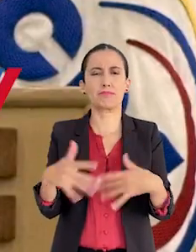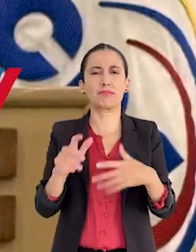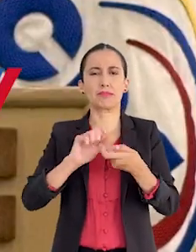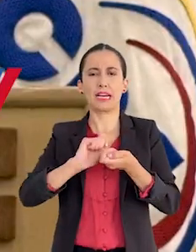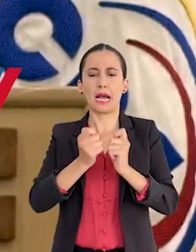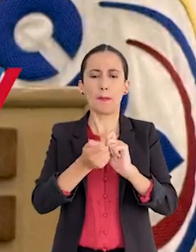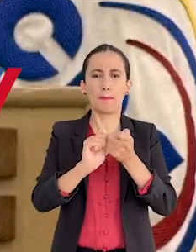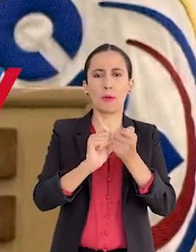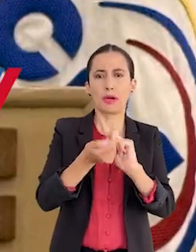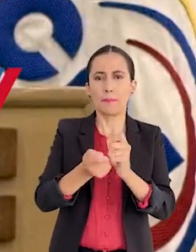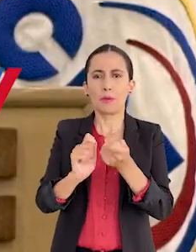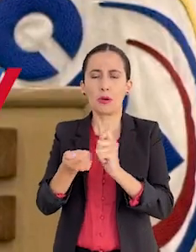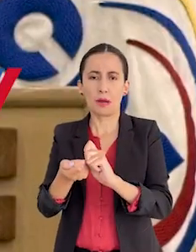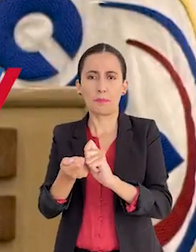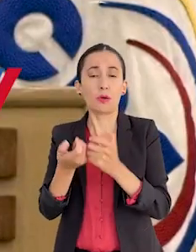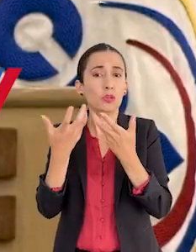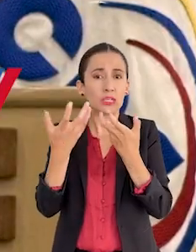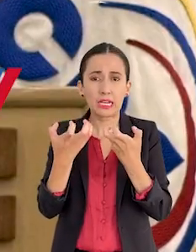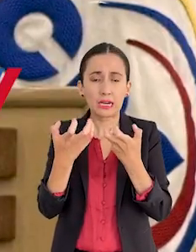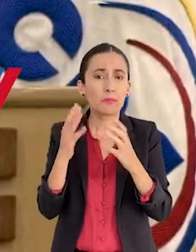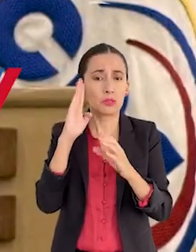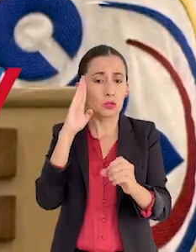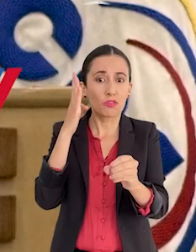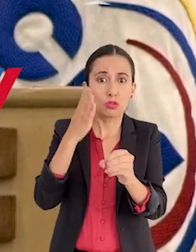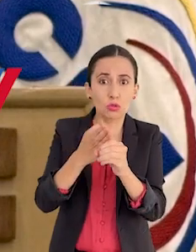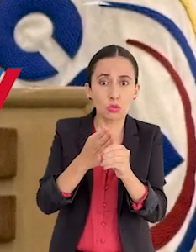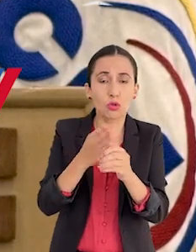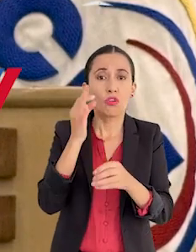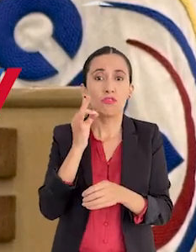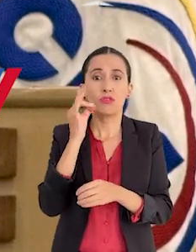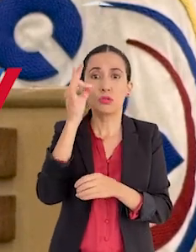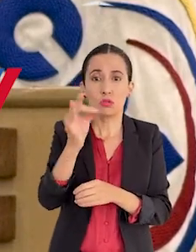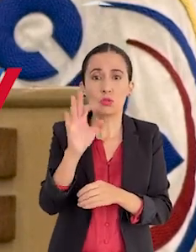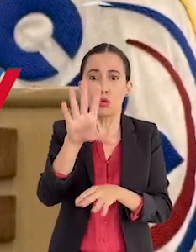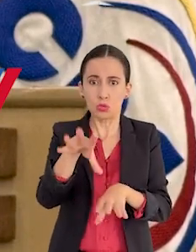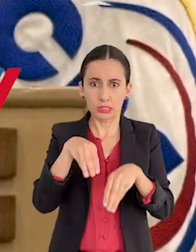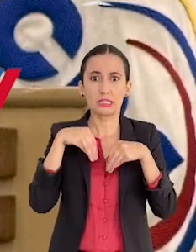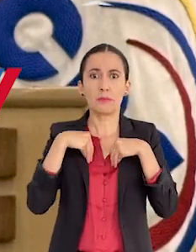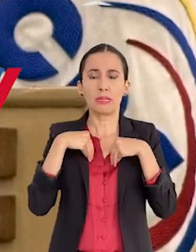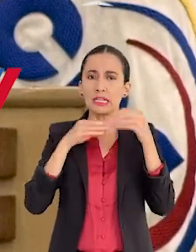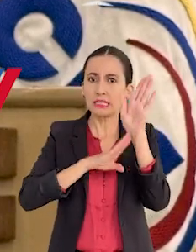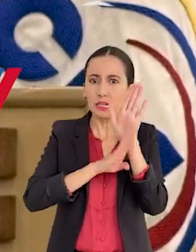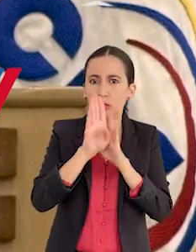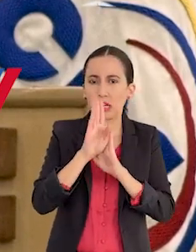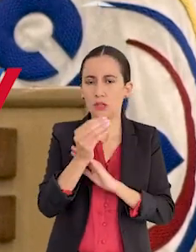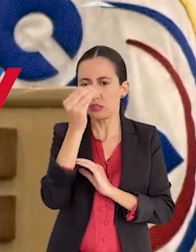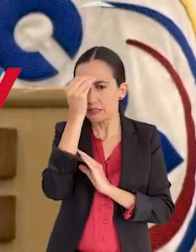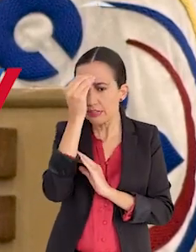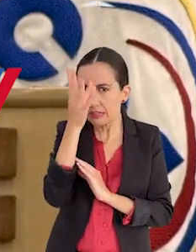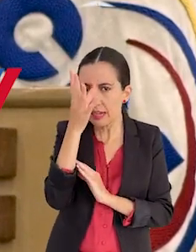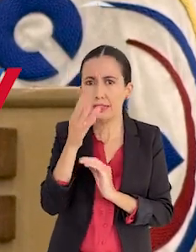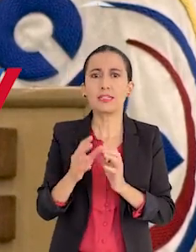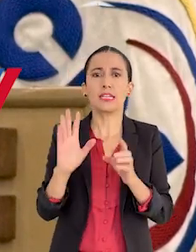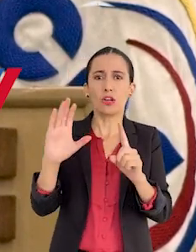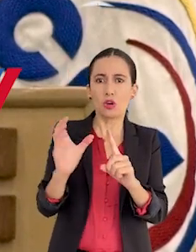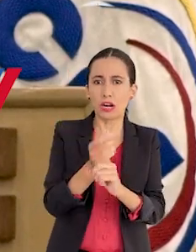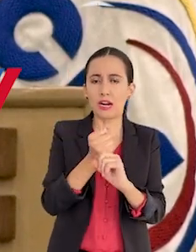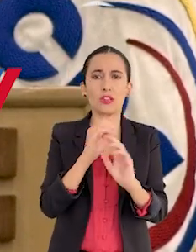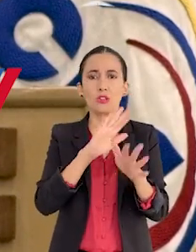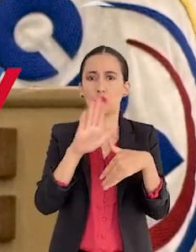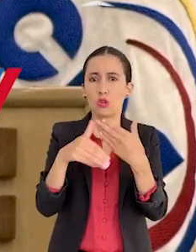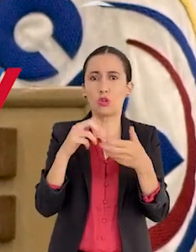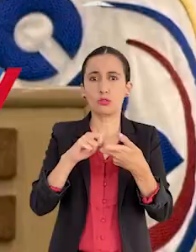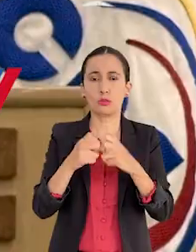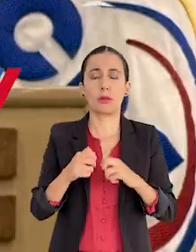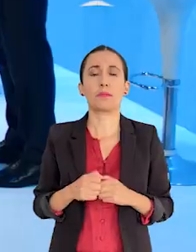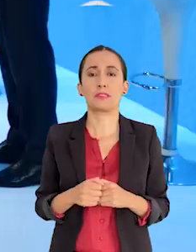constante cambio, es crucial que quienes aspiran a liderar nuestro país estén preparados para abordar los desafíos más apremiantes de